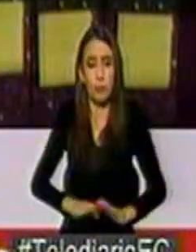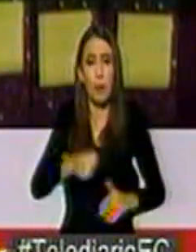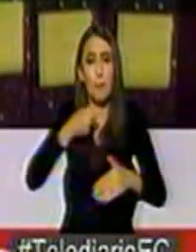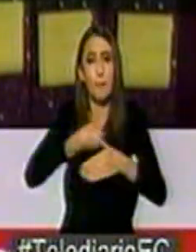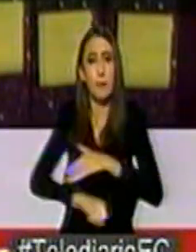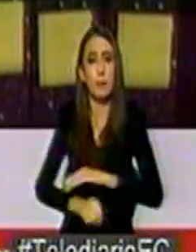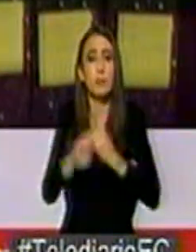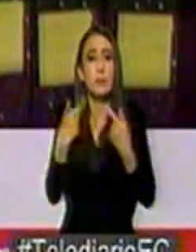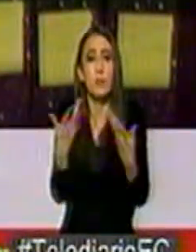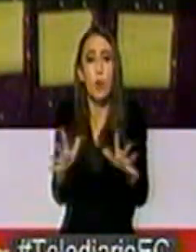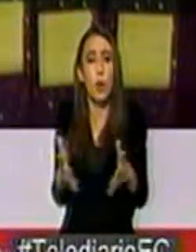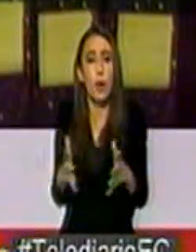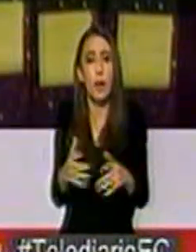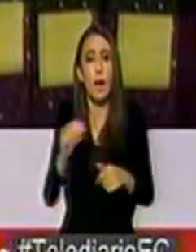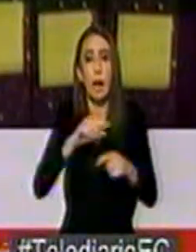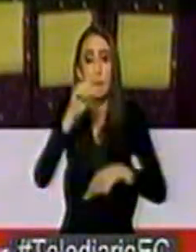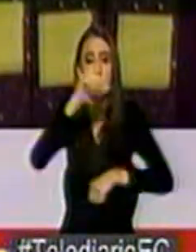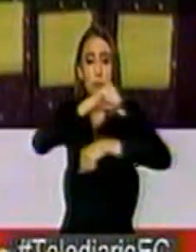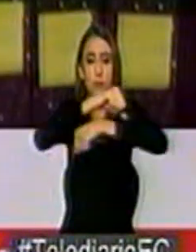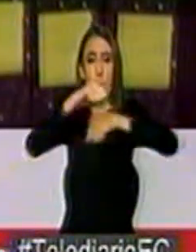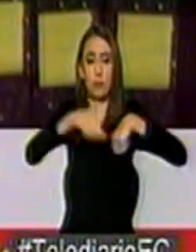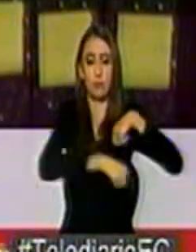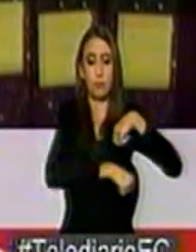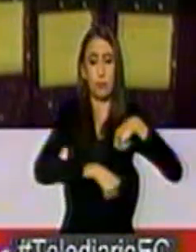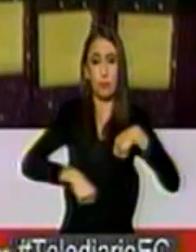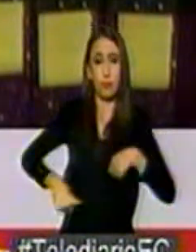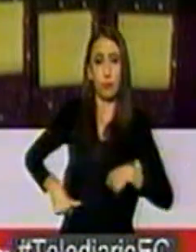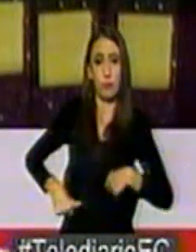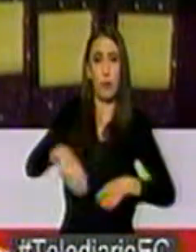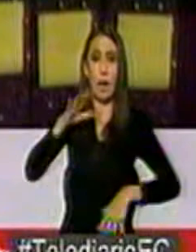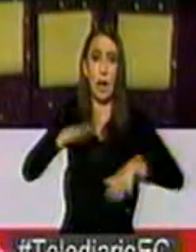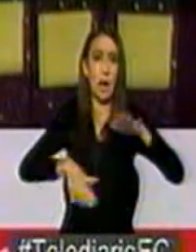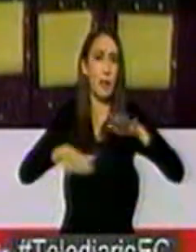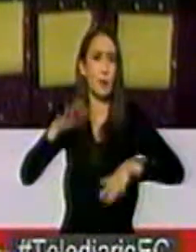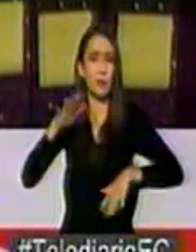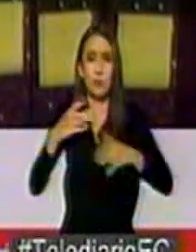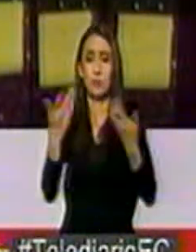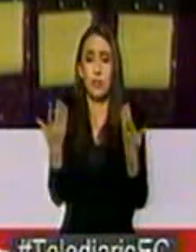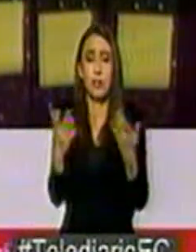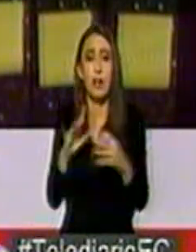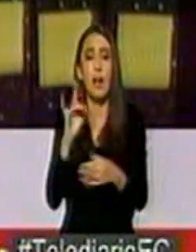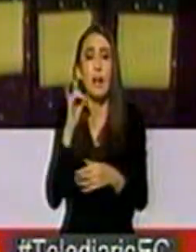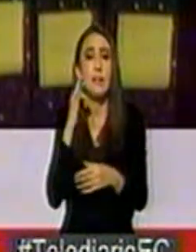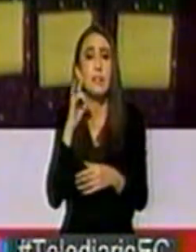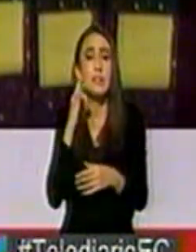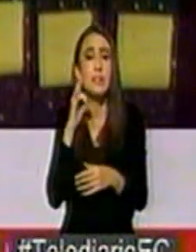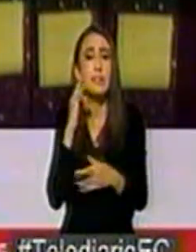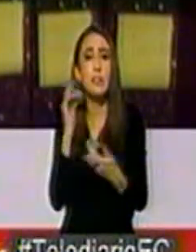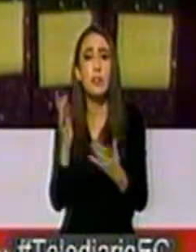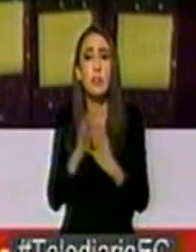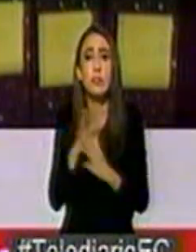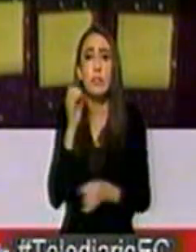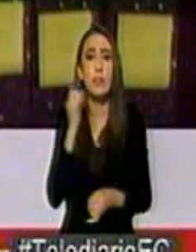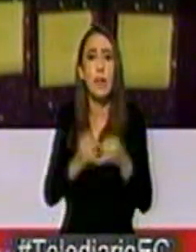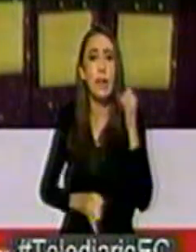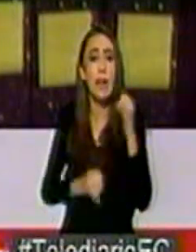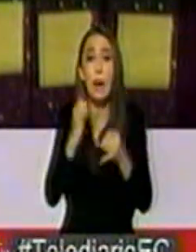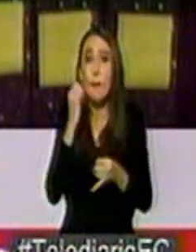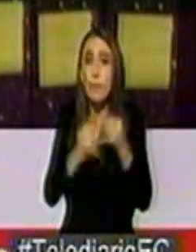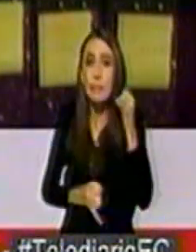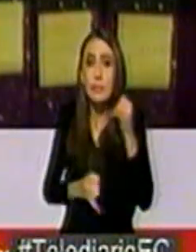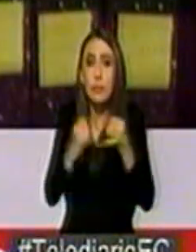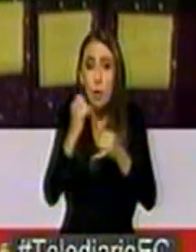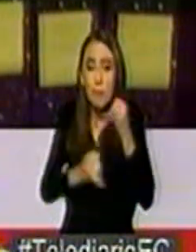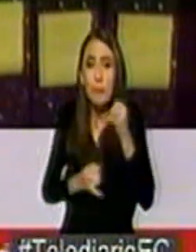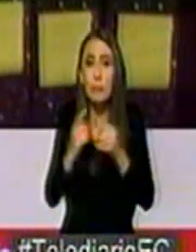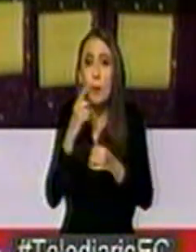veces hay que someterlas a cesárea hay por ejemplo dudas muy fuertes los niños van a tener el apellido del agresor por ejemplo que su